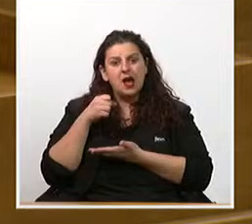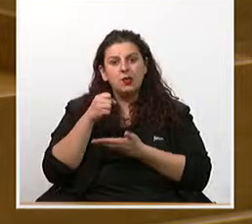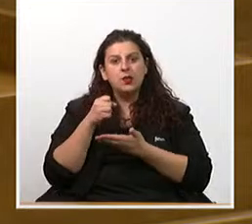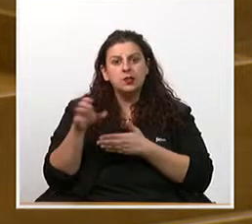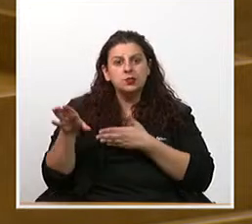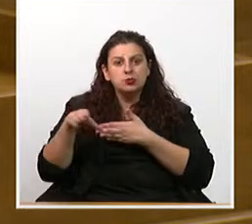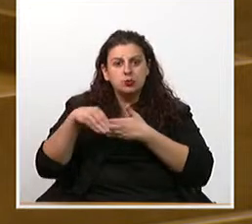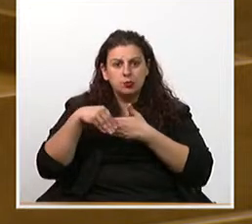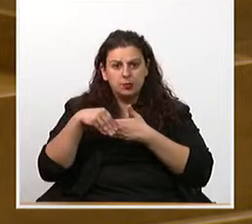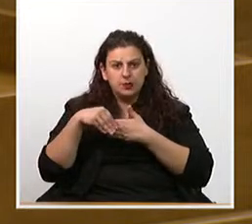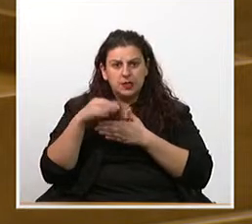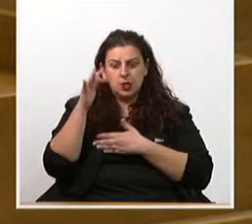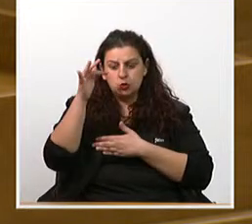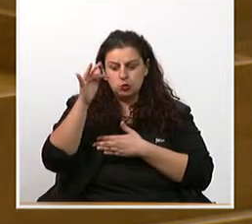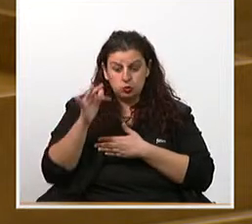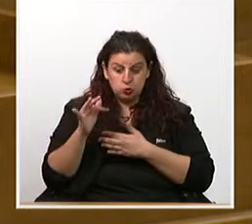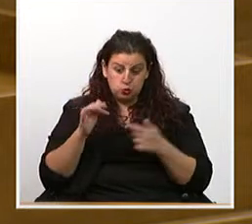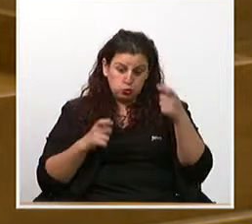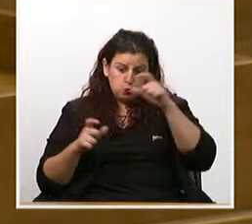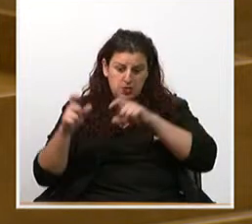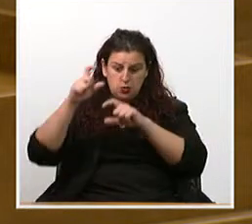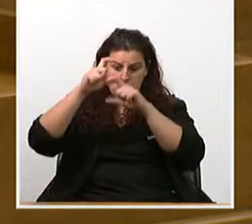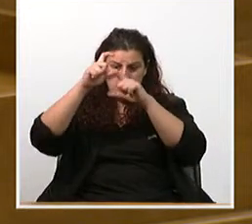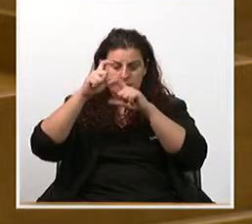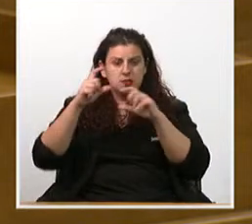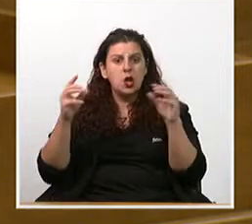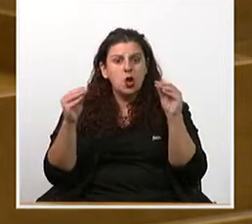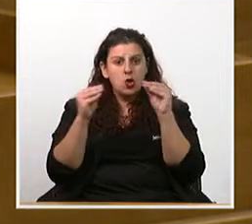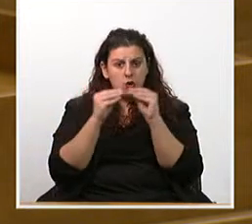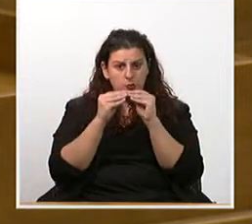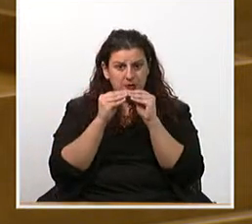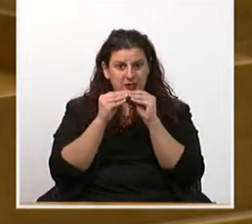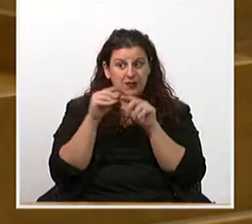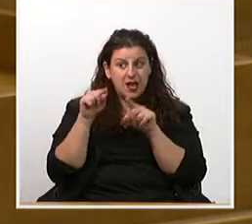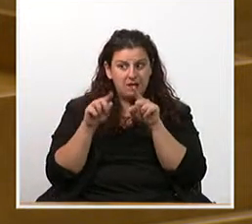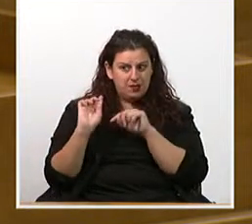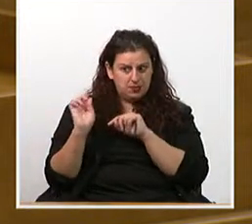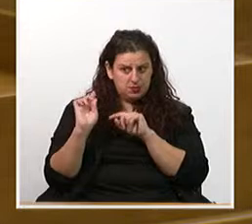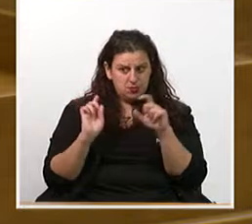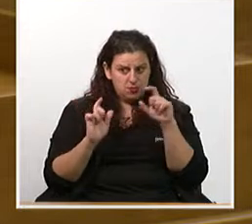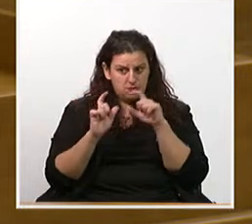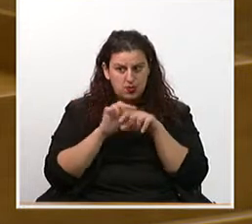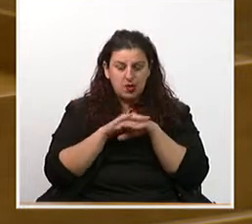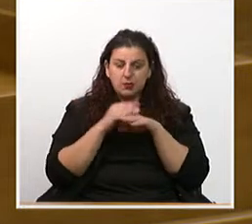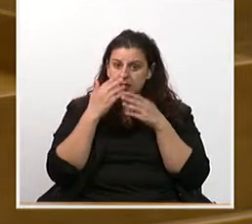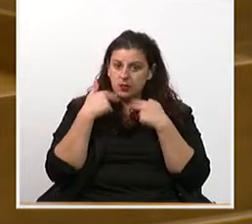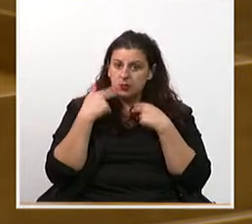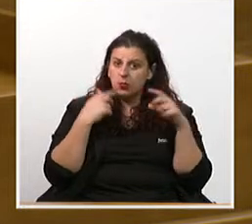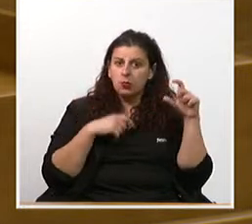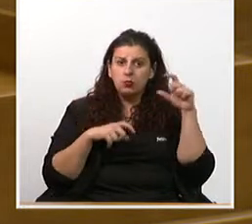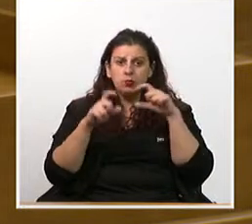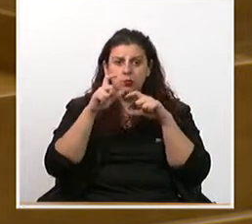sumatorias y compatibles porque esto otras veces no ha sido así con el resto de administraciones básicamente ente con el liderazgo de coordinación